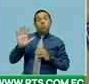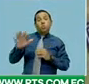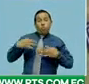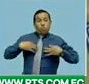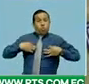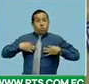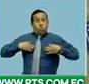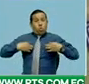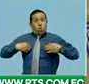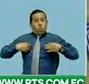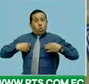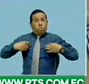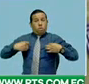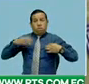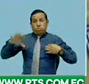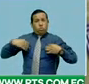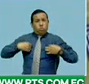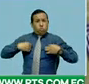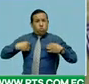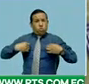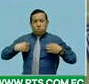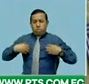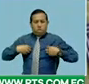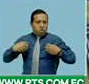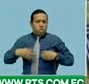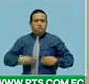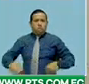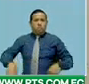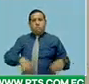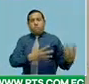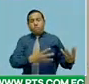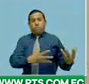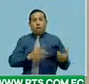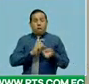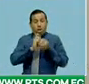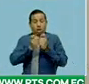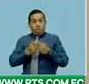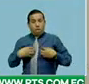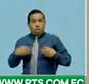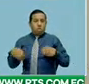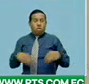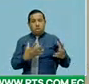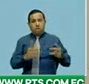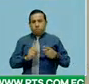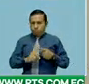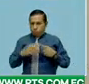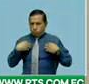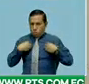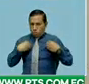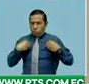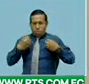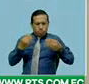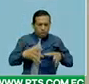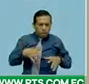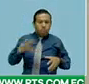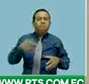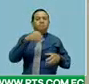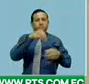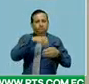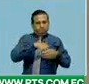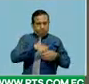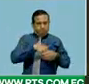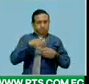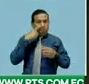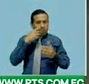de vestir que ellos utilizaron el día del asalto. El día que ocurrió el suceso, los implicados abandonaron el